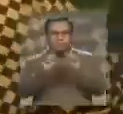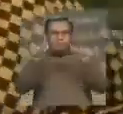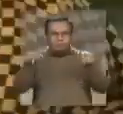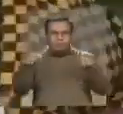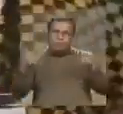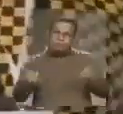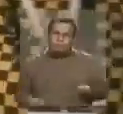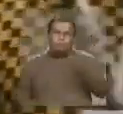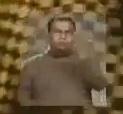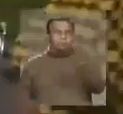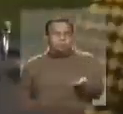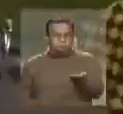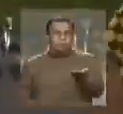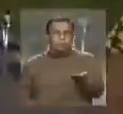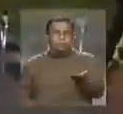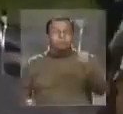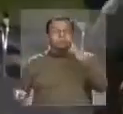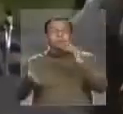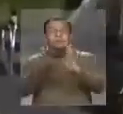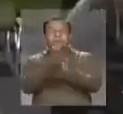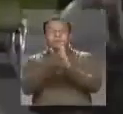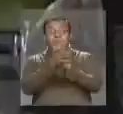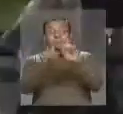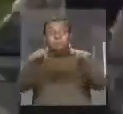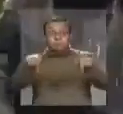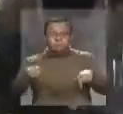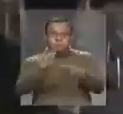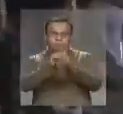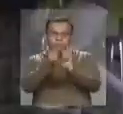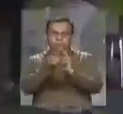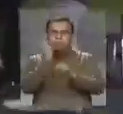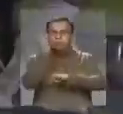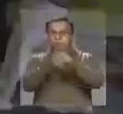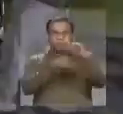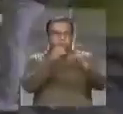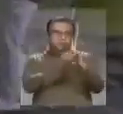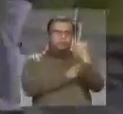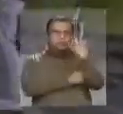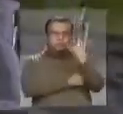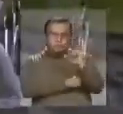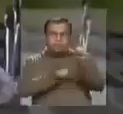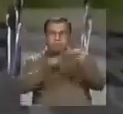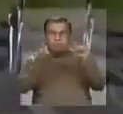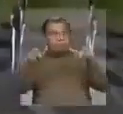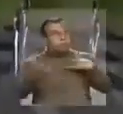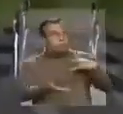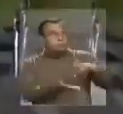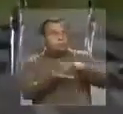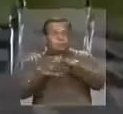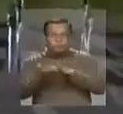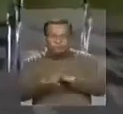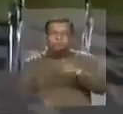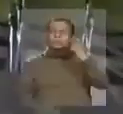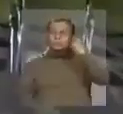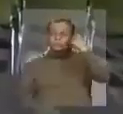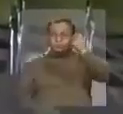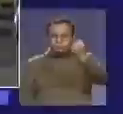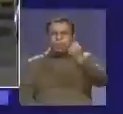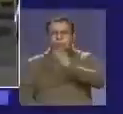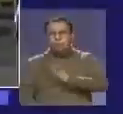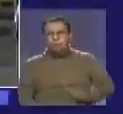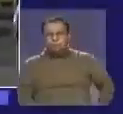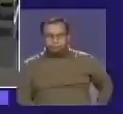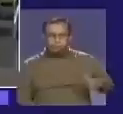en Ahora. Yamit, esta es toda la información desde el Encuentro Internacional de Mujeres Afro, en donde también va a participar Francia Márquez y el